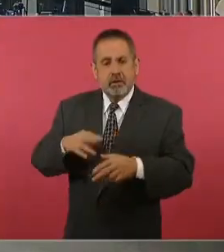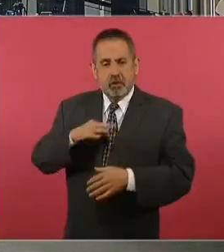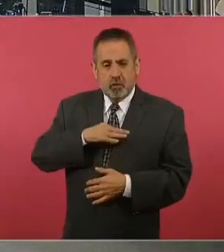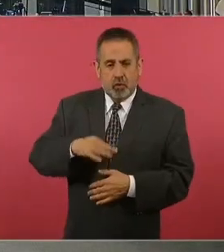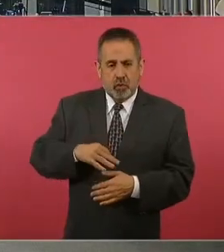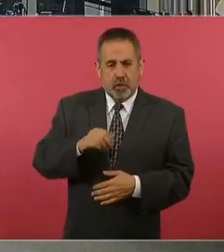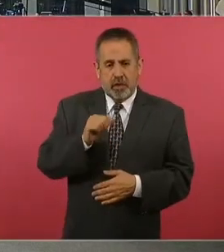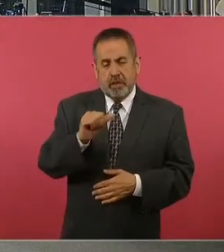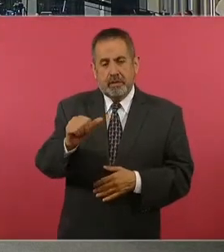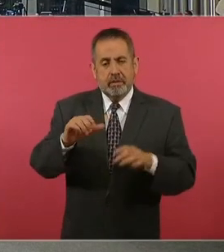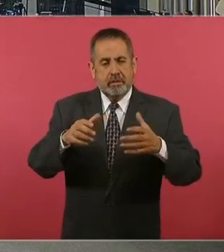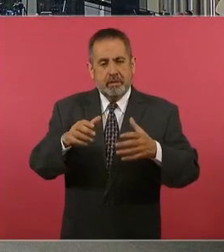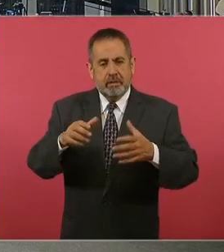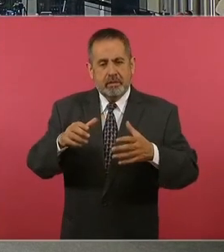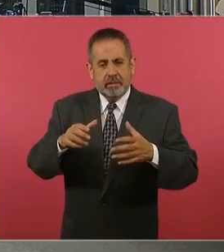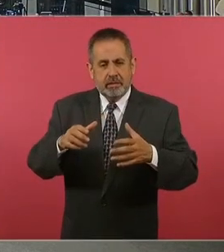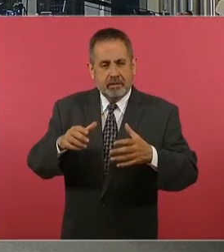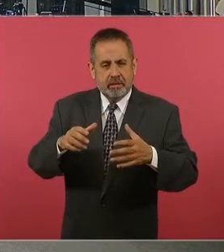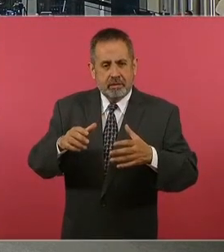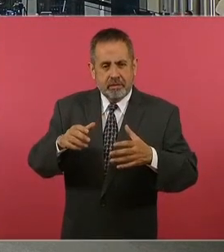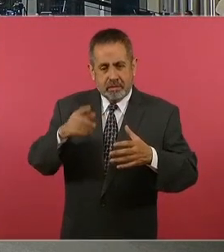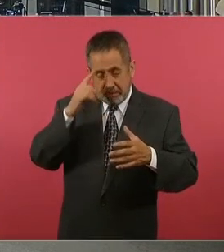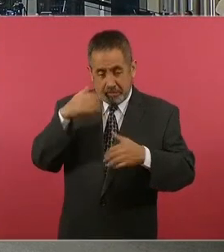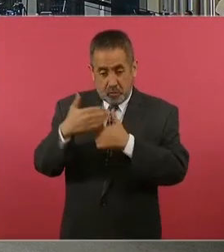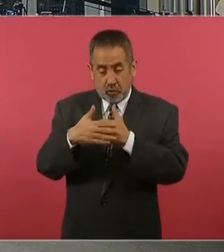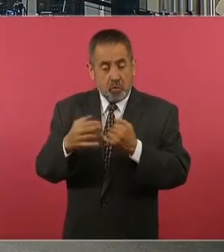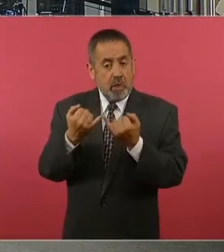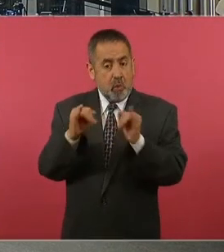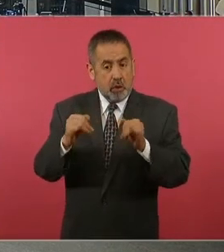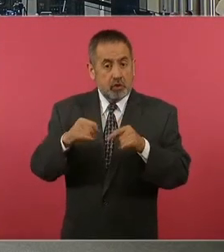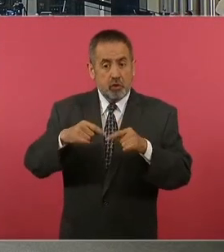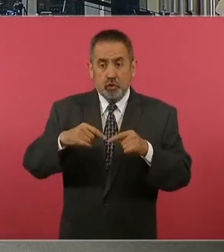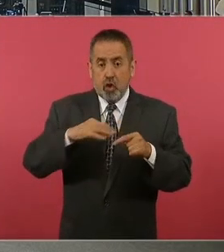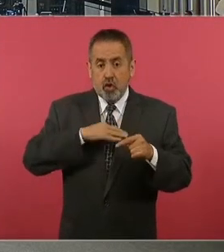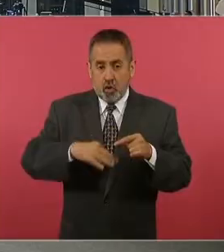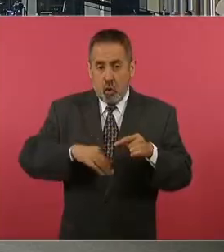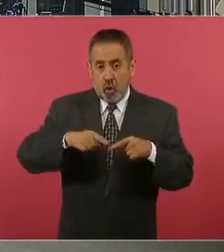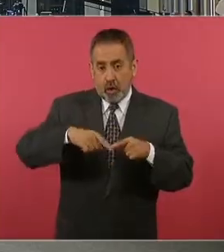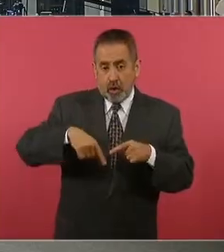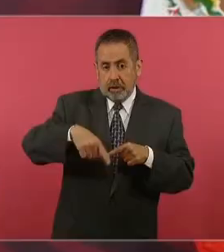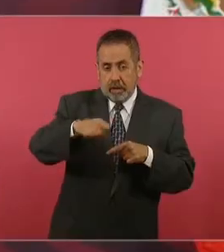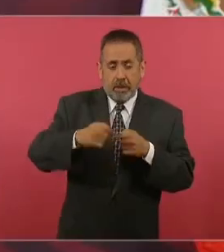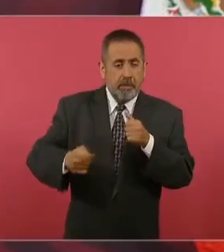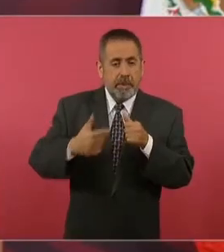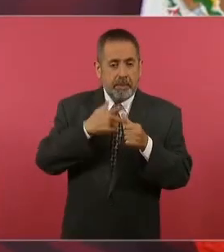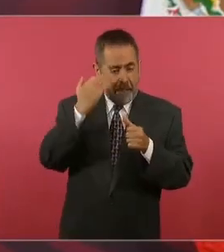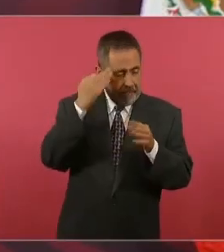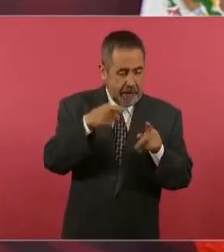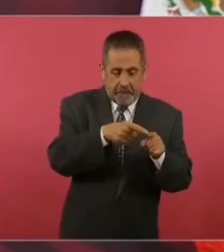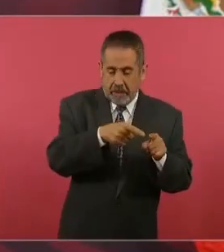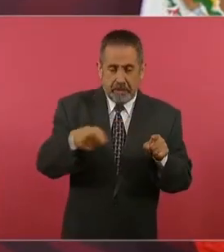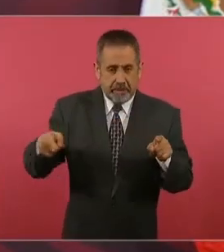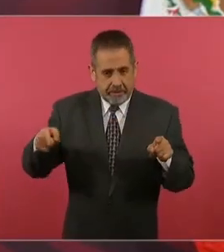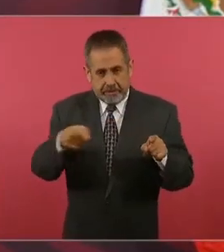Toluca que vamos a inaugurar, la primera etapa,